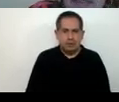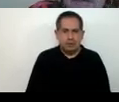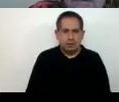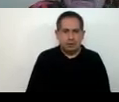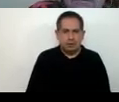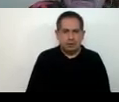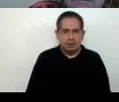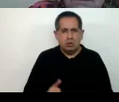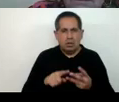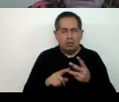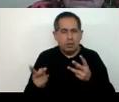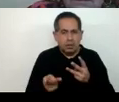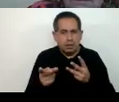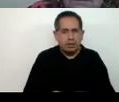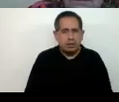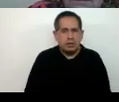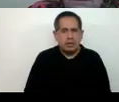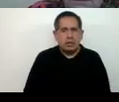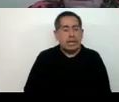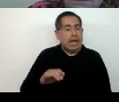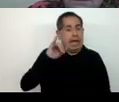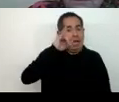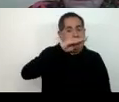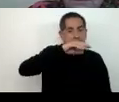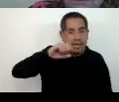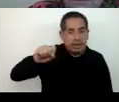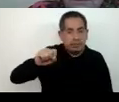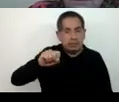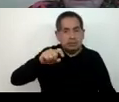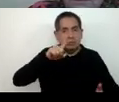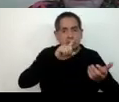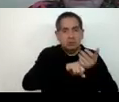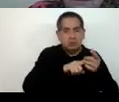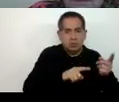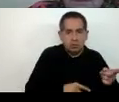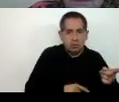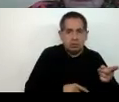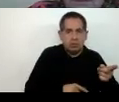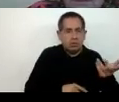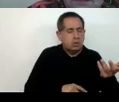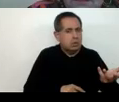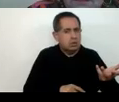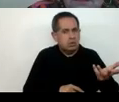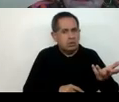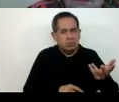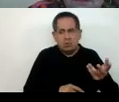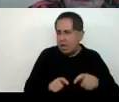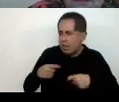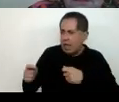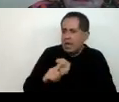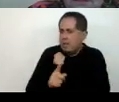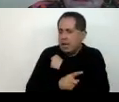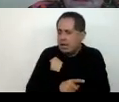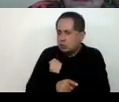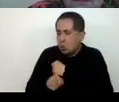La otra pregunta es, si instituciones como el Instituto Mexicano del Seguro Social niegan la atención al